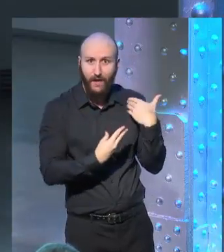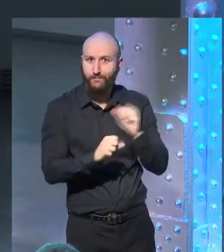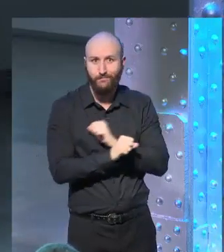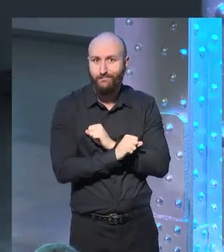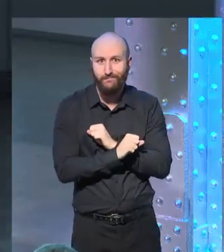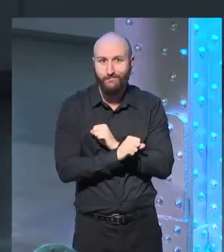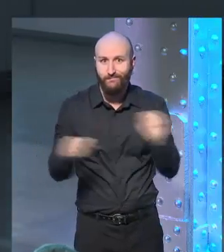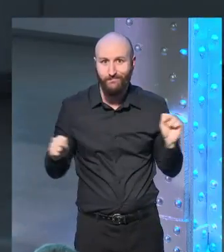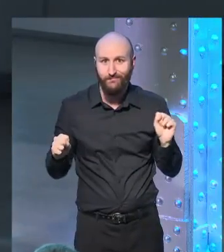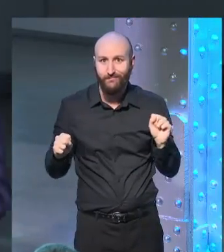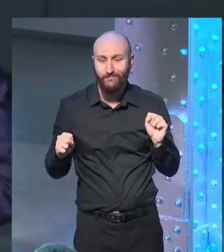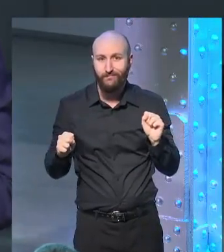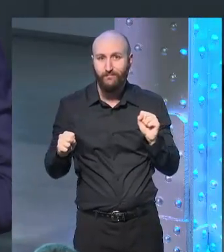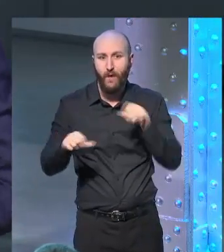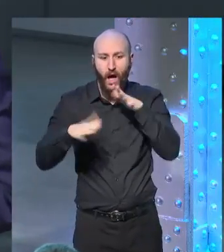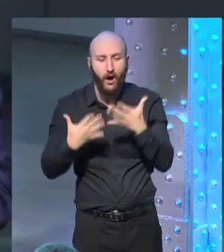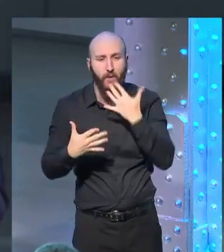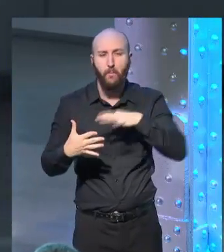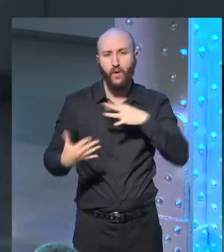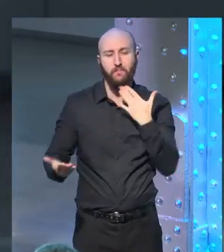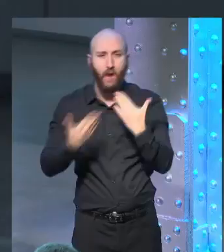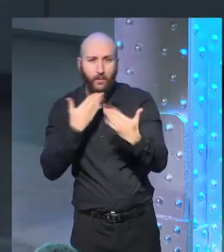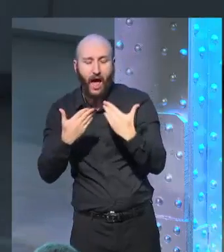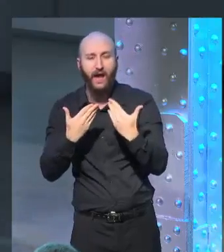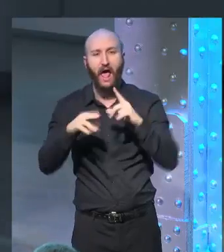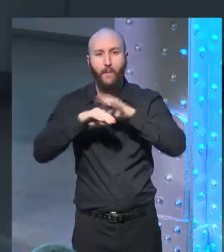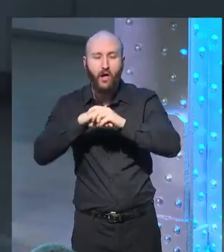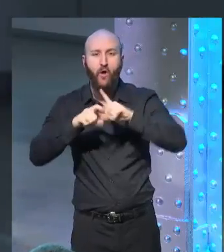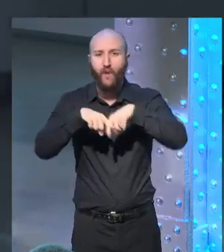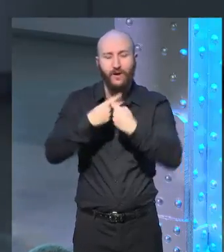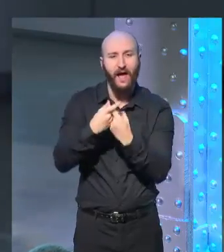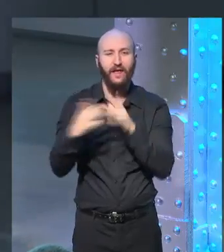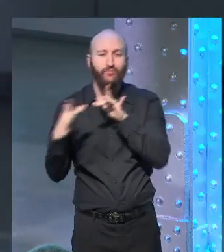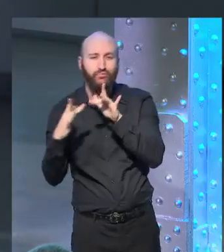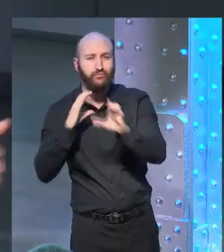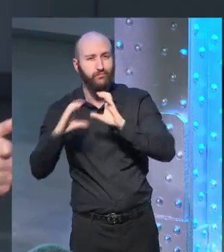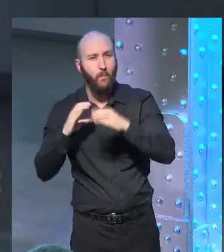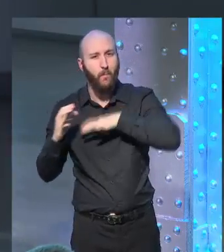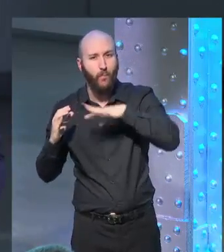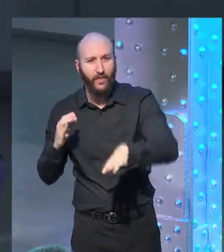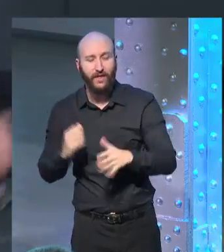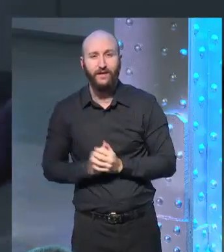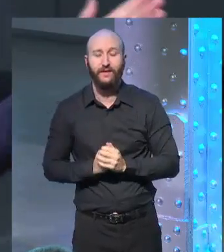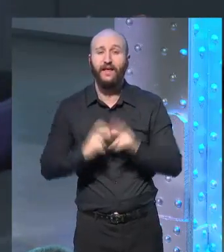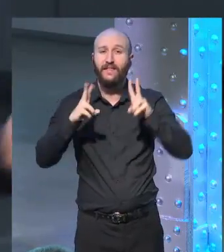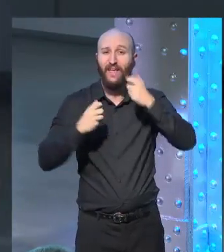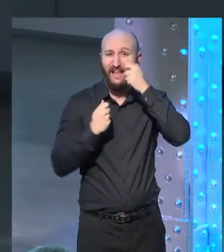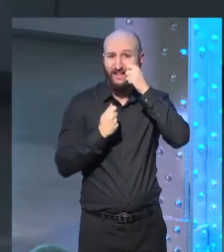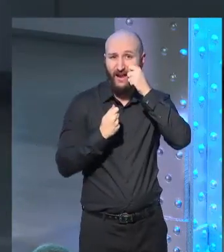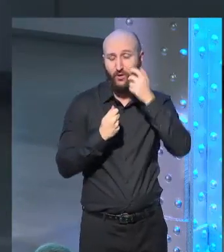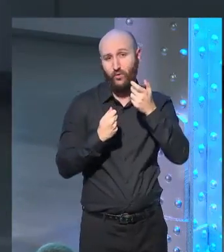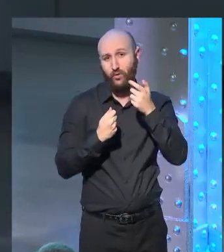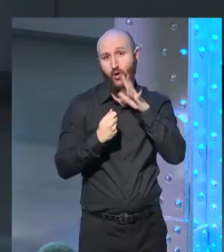de kilómetros de distancia podemos hablar y vernos con amigos y familiares. En el diagnóstico sanitario, por cambiar un